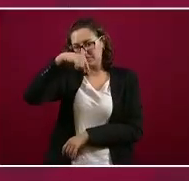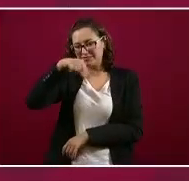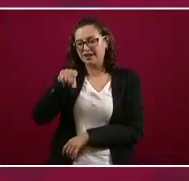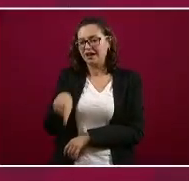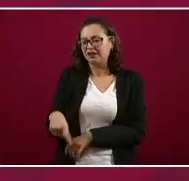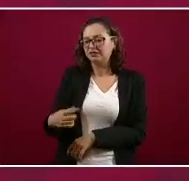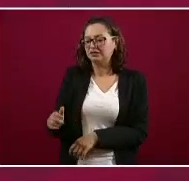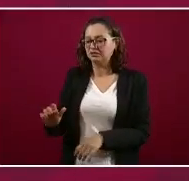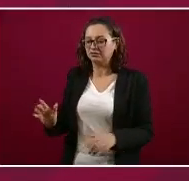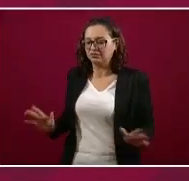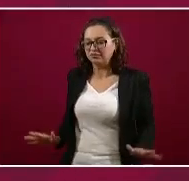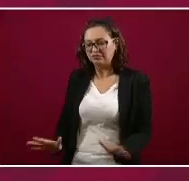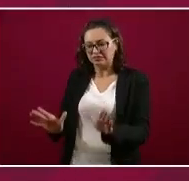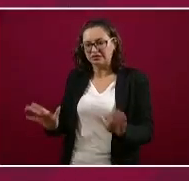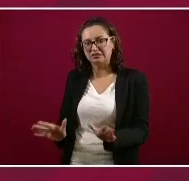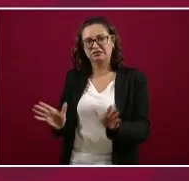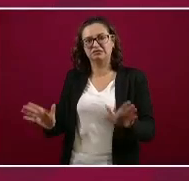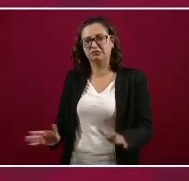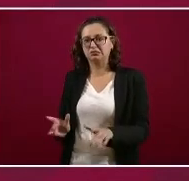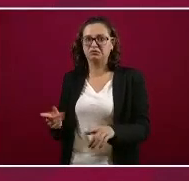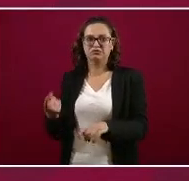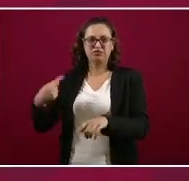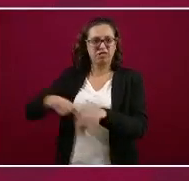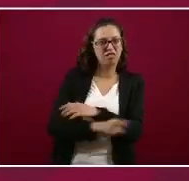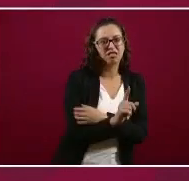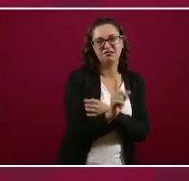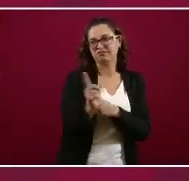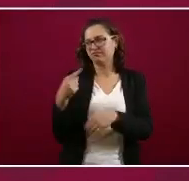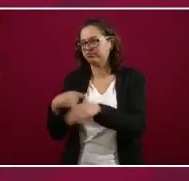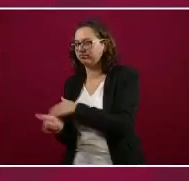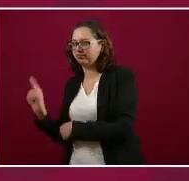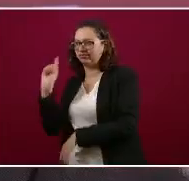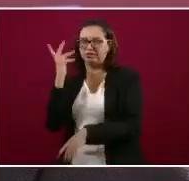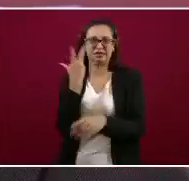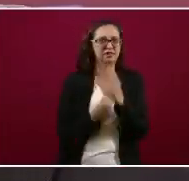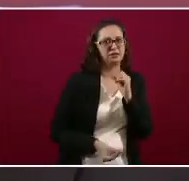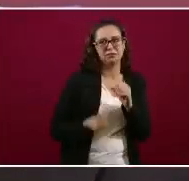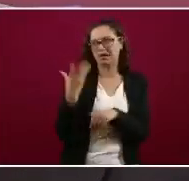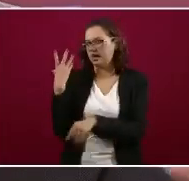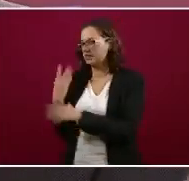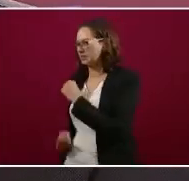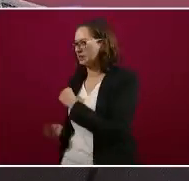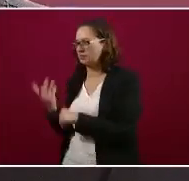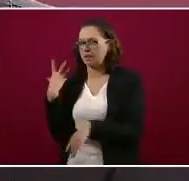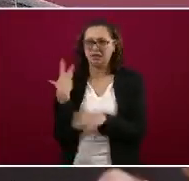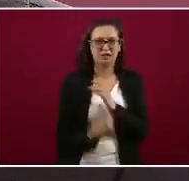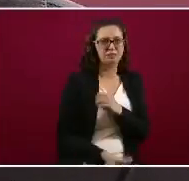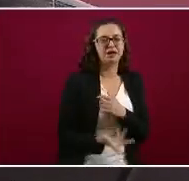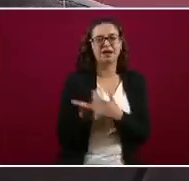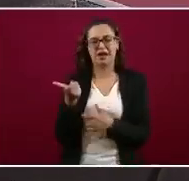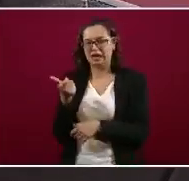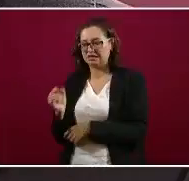es difícil ya no es fácil pero aquí no son los vamos aquí es un elefante